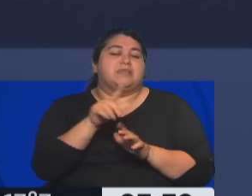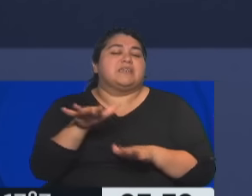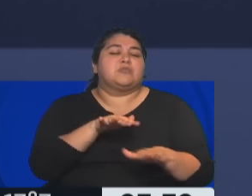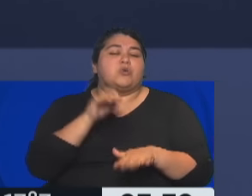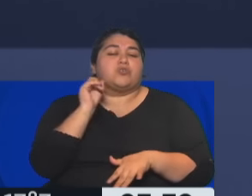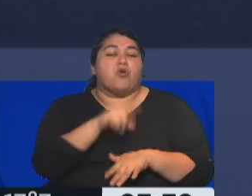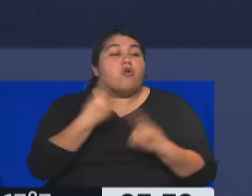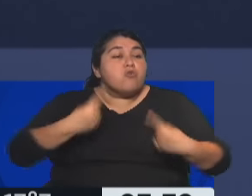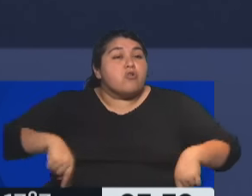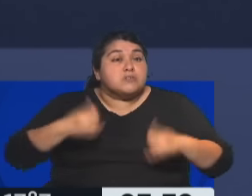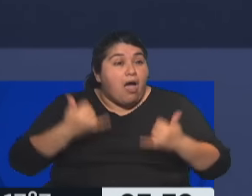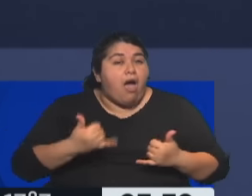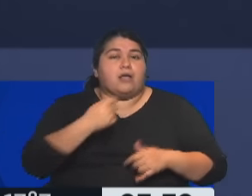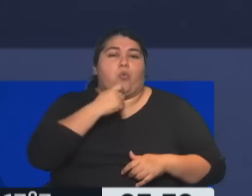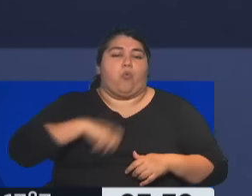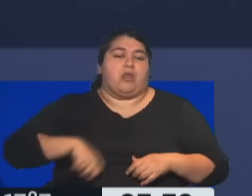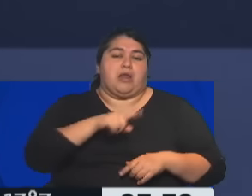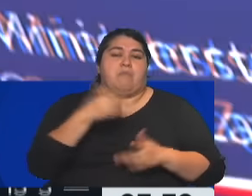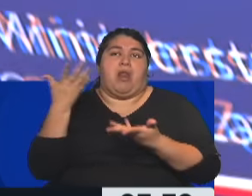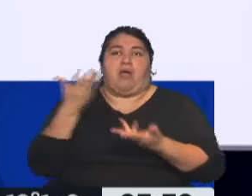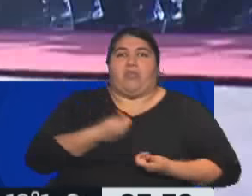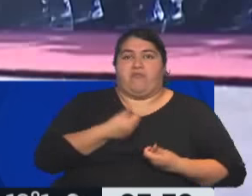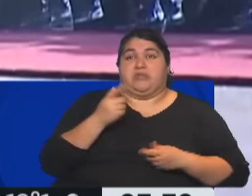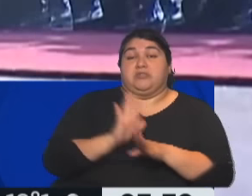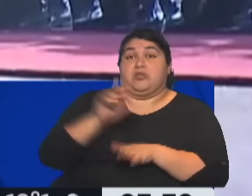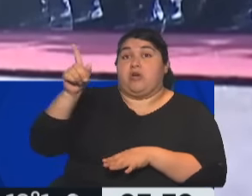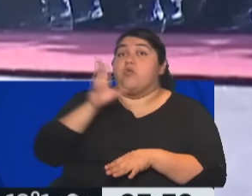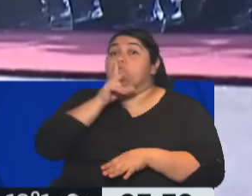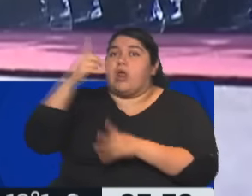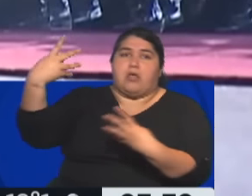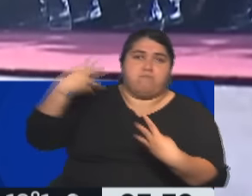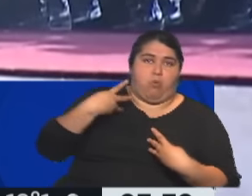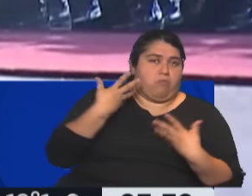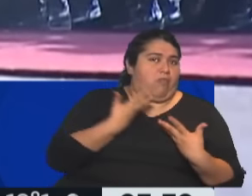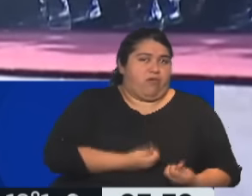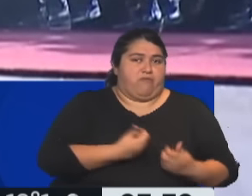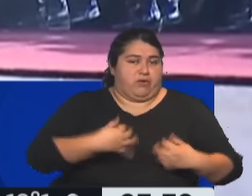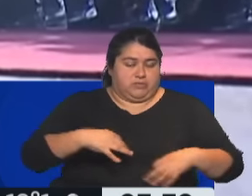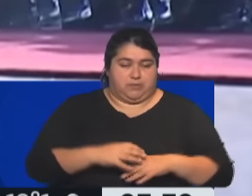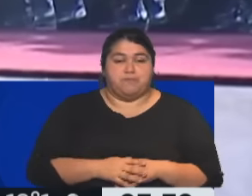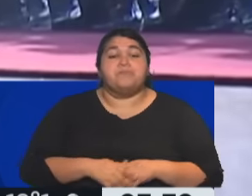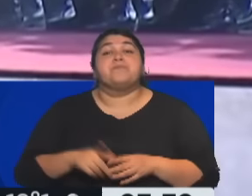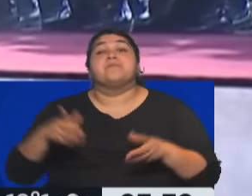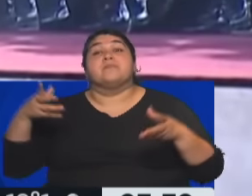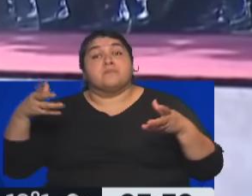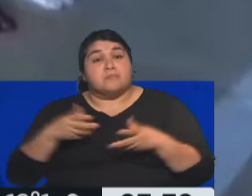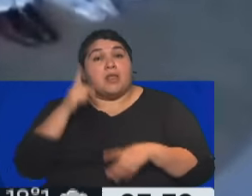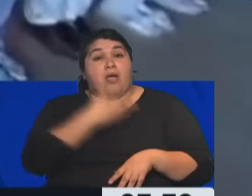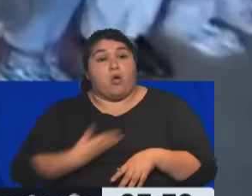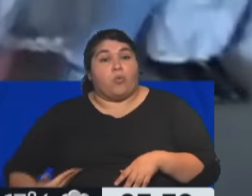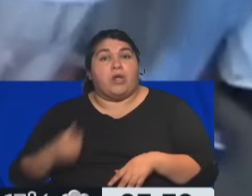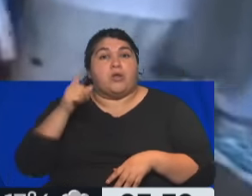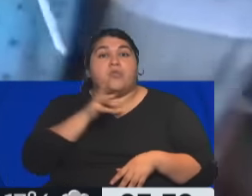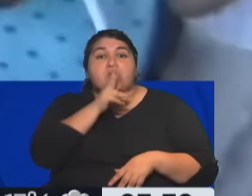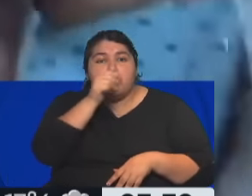disposal to effectively defend against the Russian aggression. El Kremlin también alistó en su alianza a la